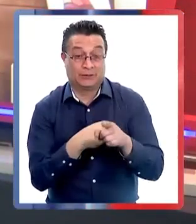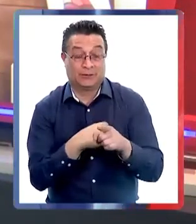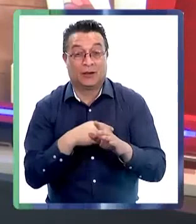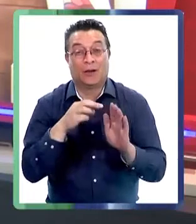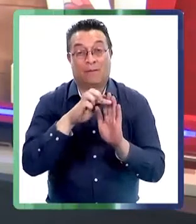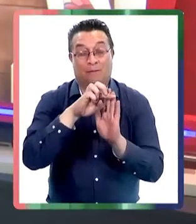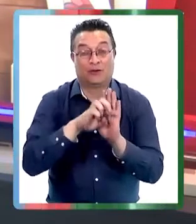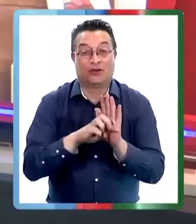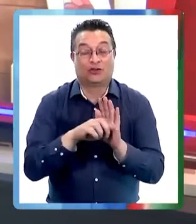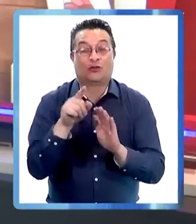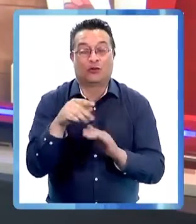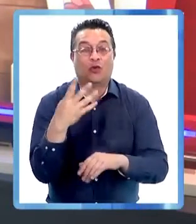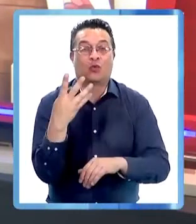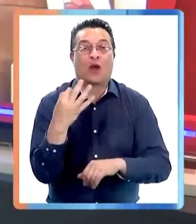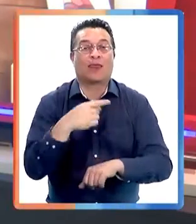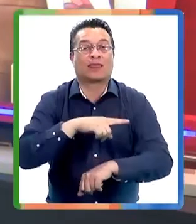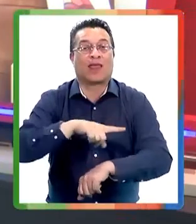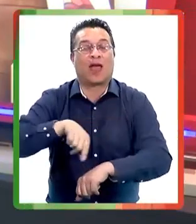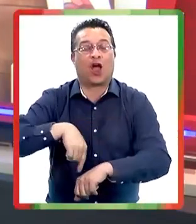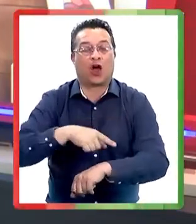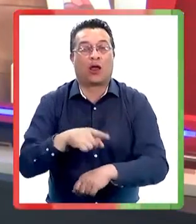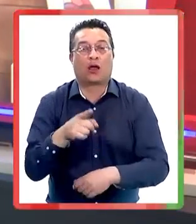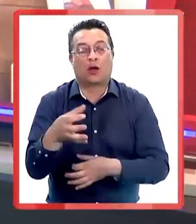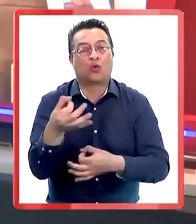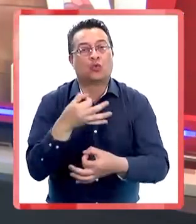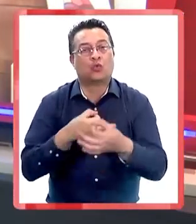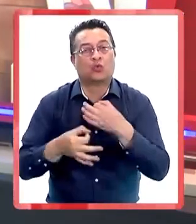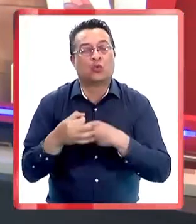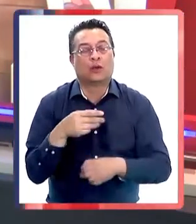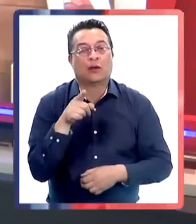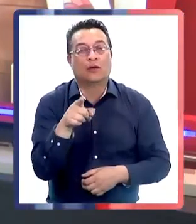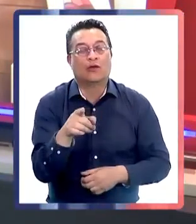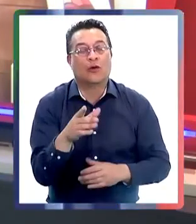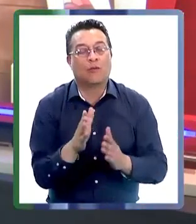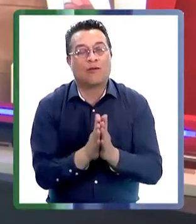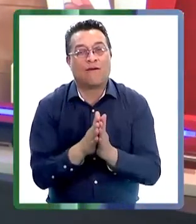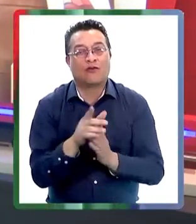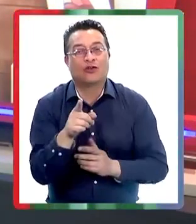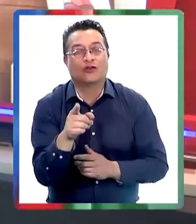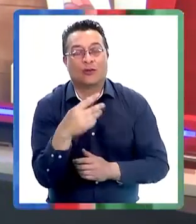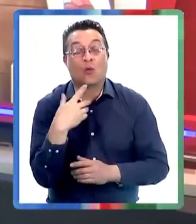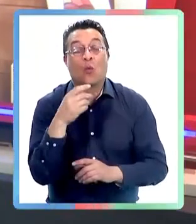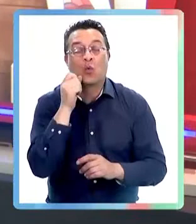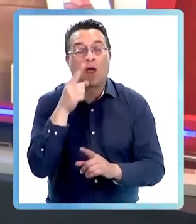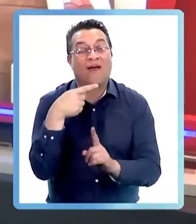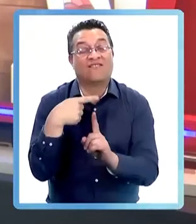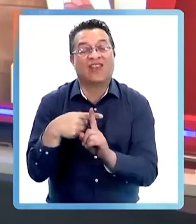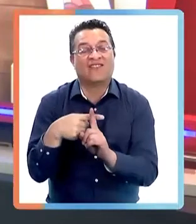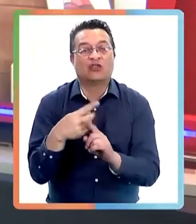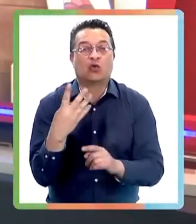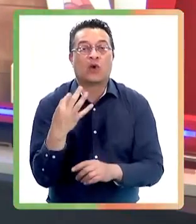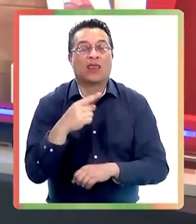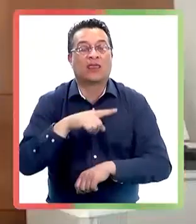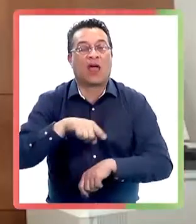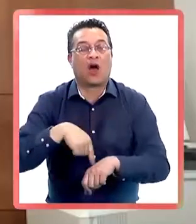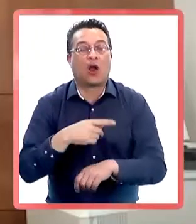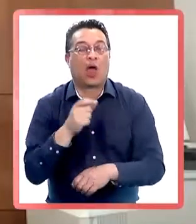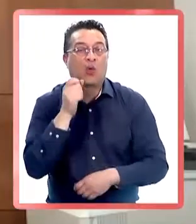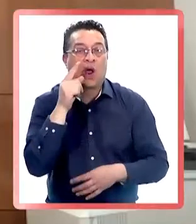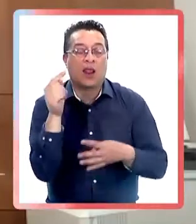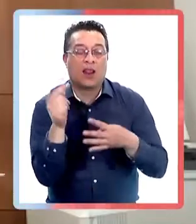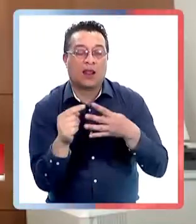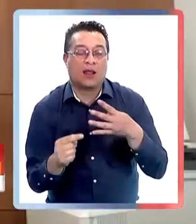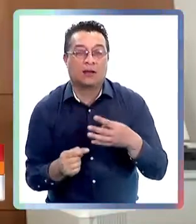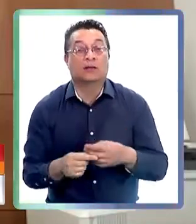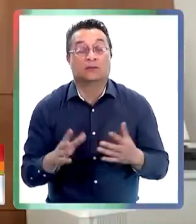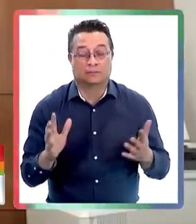sobre el proyecto de la jornada de 40 horas. Cuéntenos, por favor, explíquenos cuáles son los beneficios de tener una jornada de 40 horas.